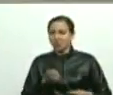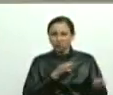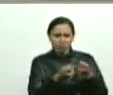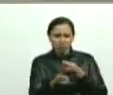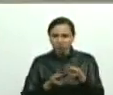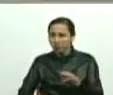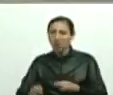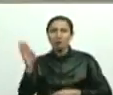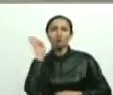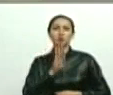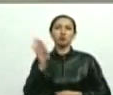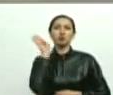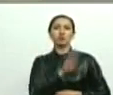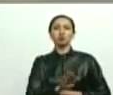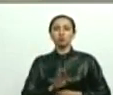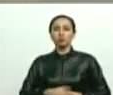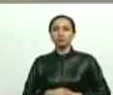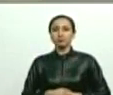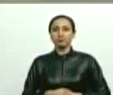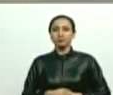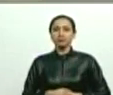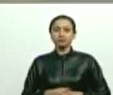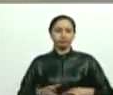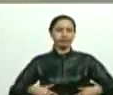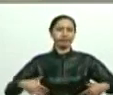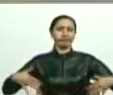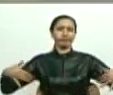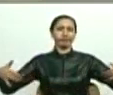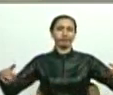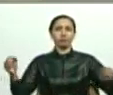sucios, y con mucha billete.